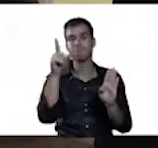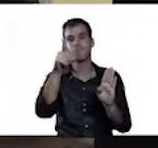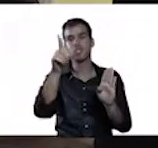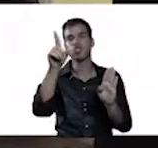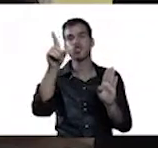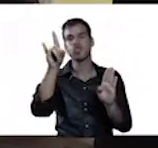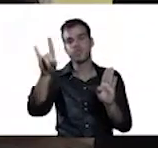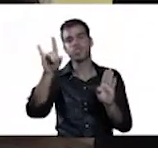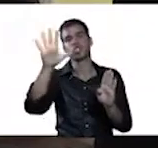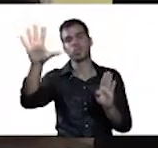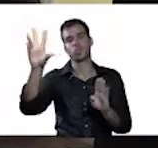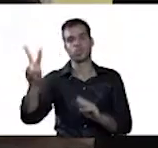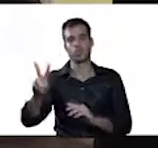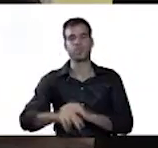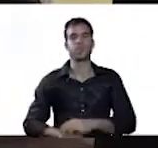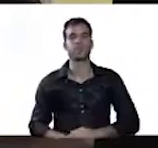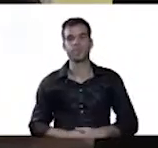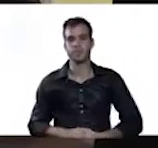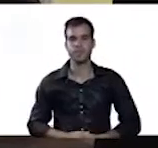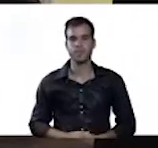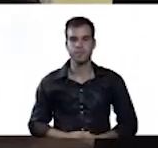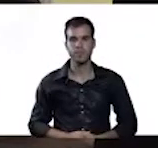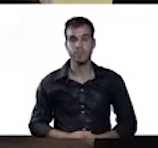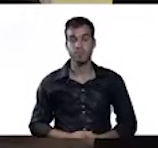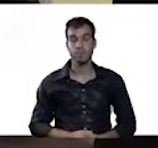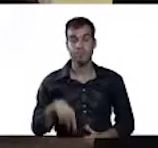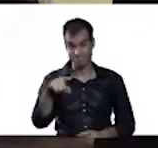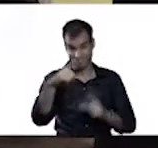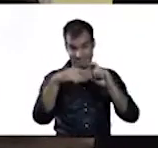1940 a 1952.